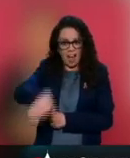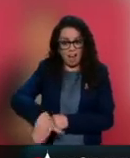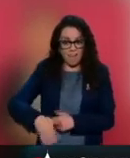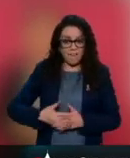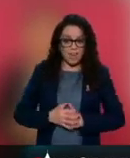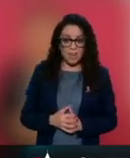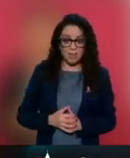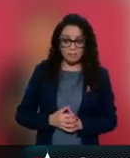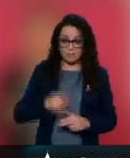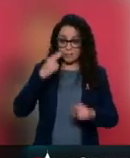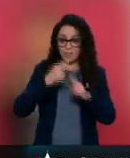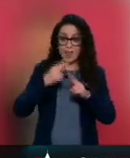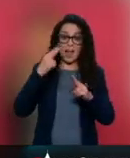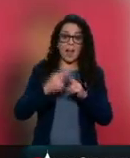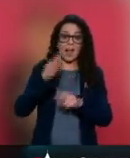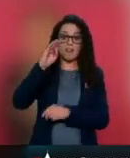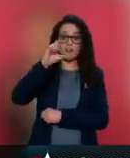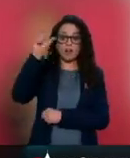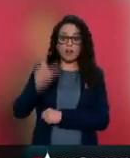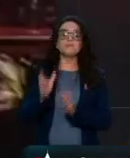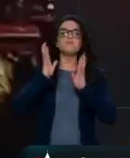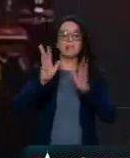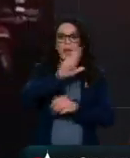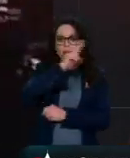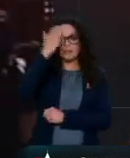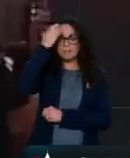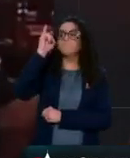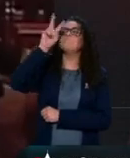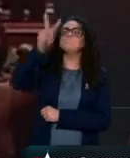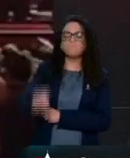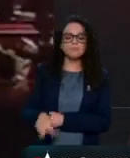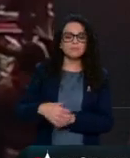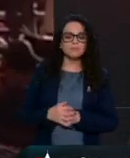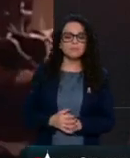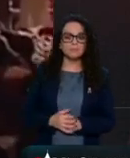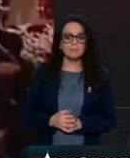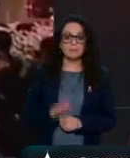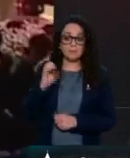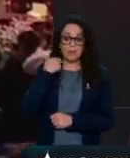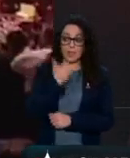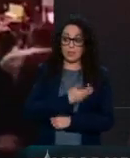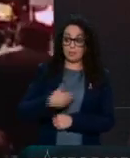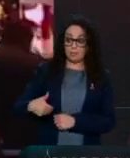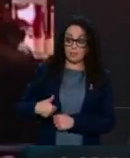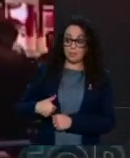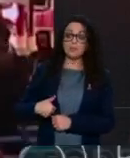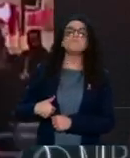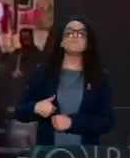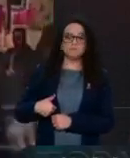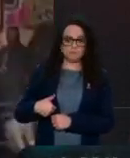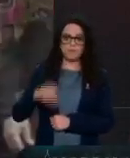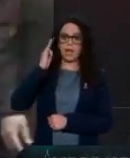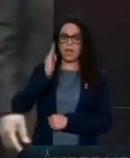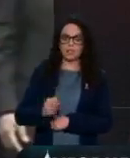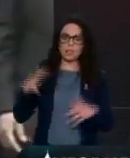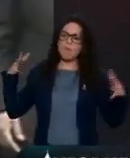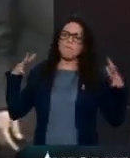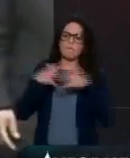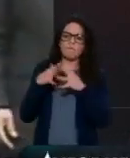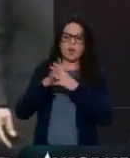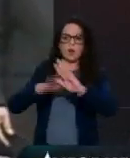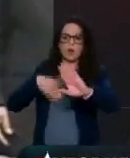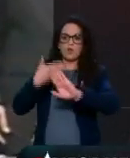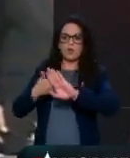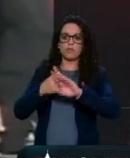Hasta Fox lo reconoció. El expresidente, que declaró la guerra contra el narcotráfico, también